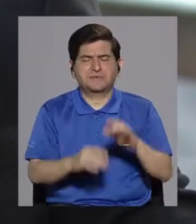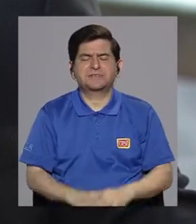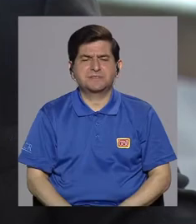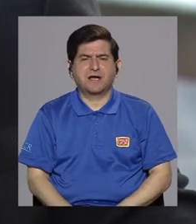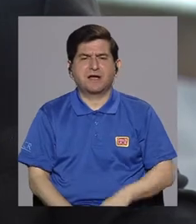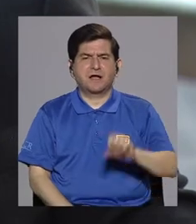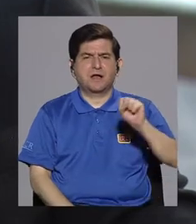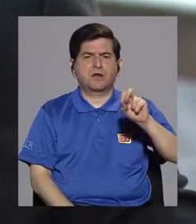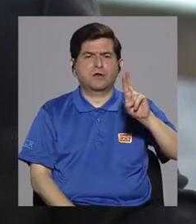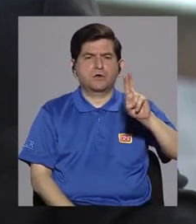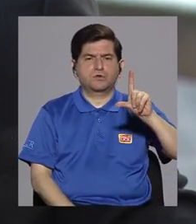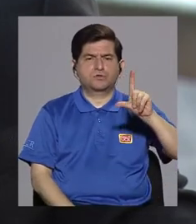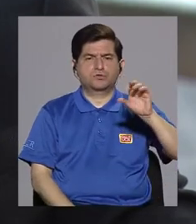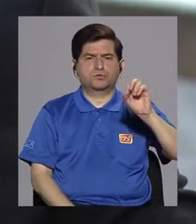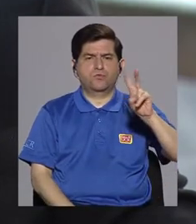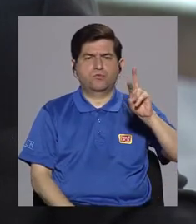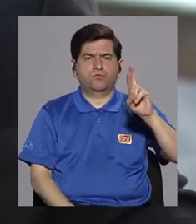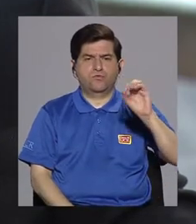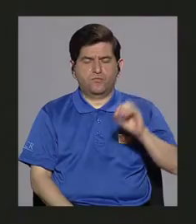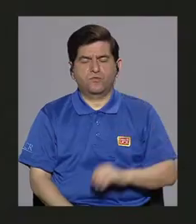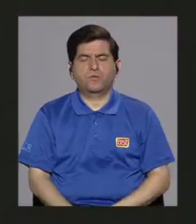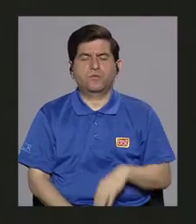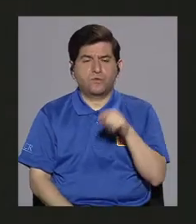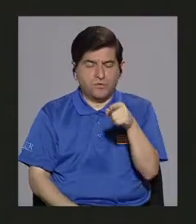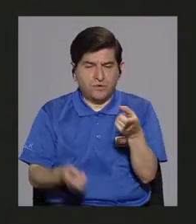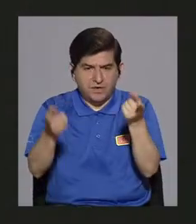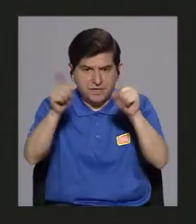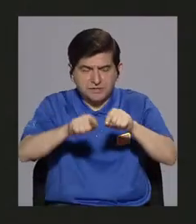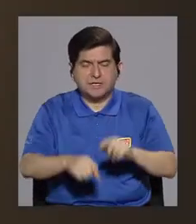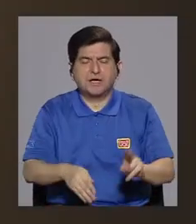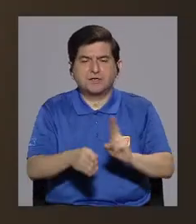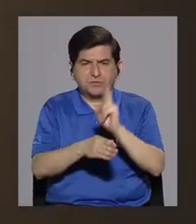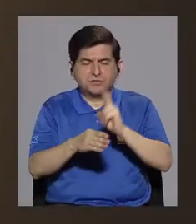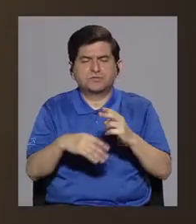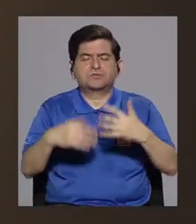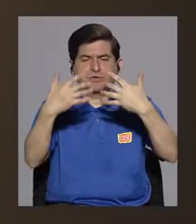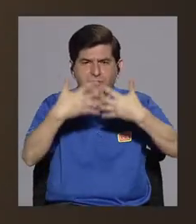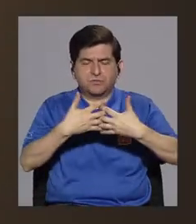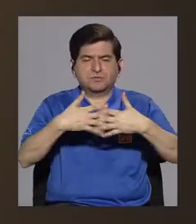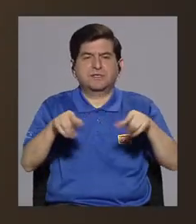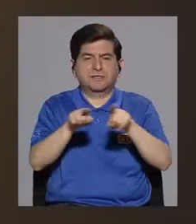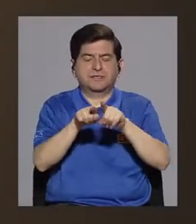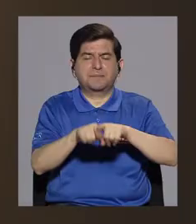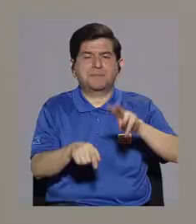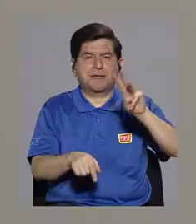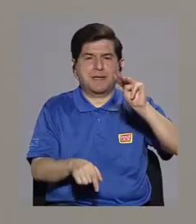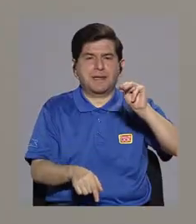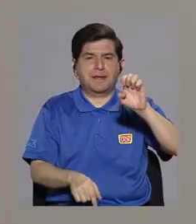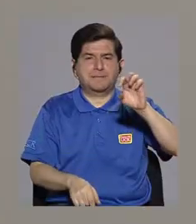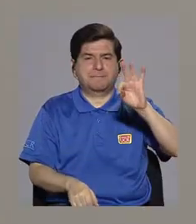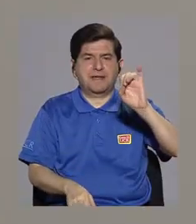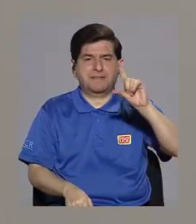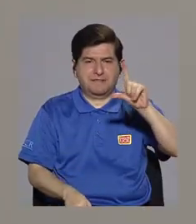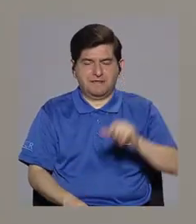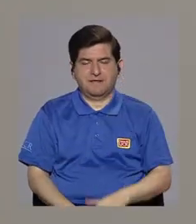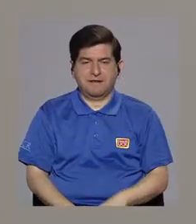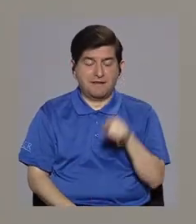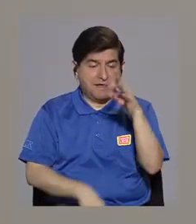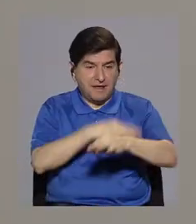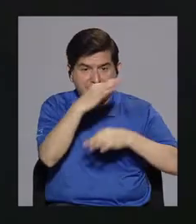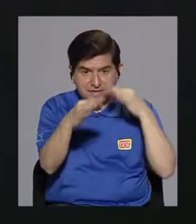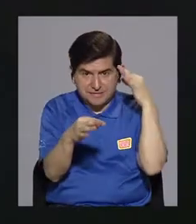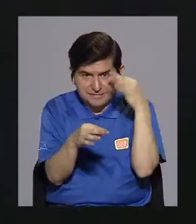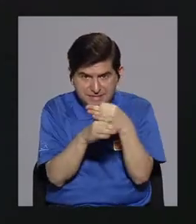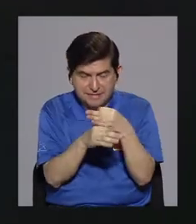mercurio, que se utiliza ampliamente en la industria, y también está el metilmercurio, que es la versión, vamos a decir, es